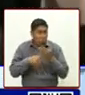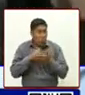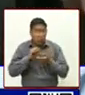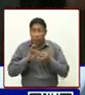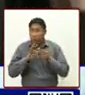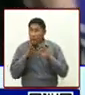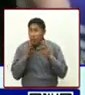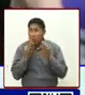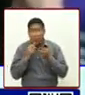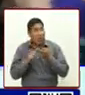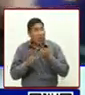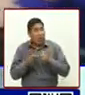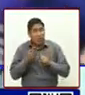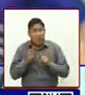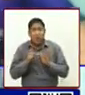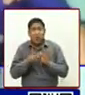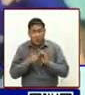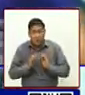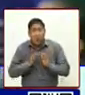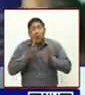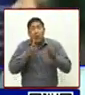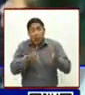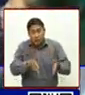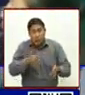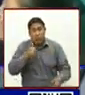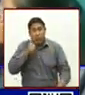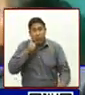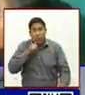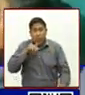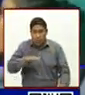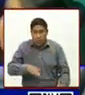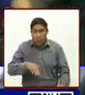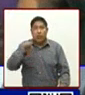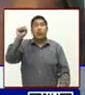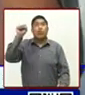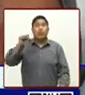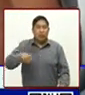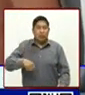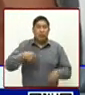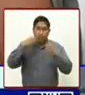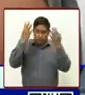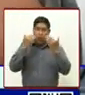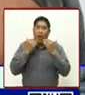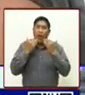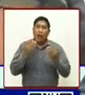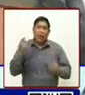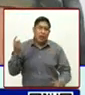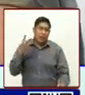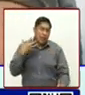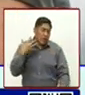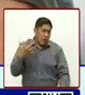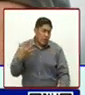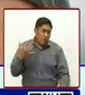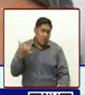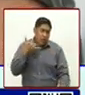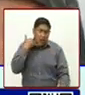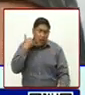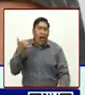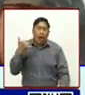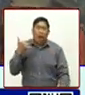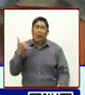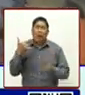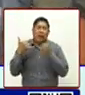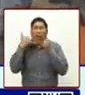y amigos para enterrar a la pequeña. Así es, quiero agradecer a Bolivisión, a la llamada que